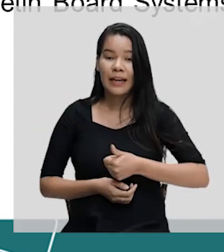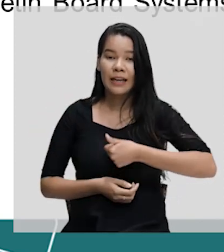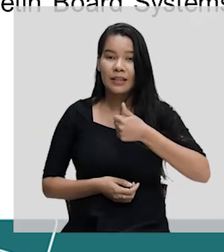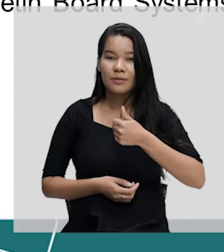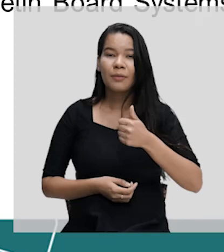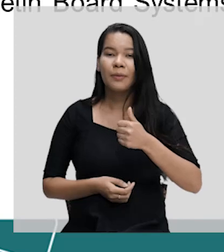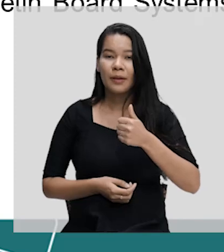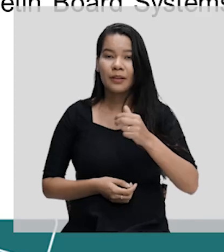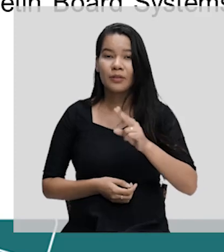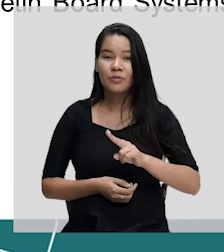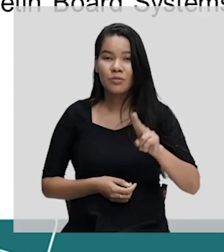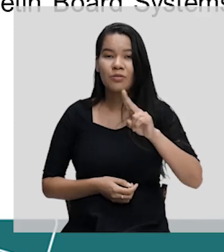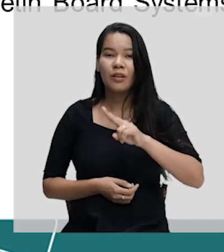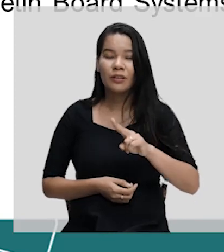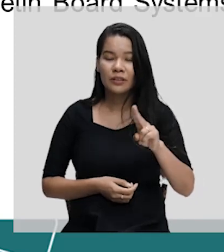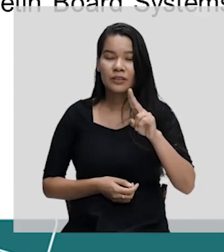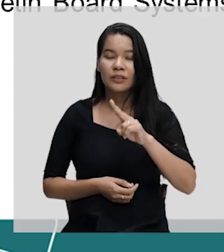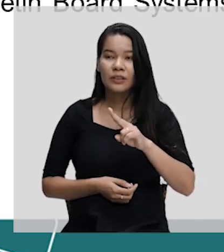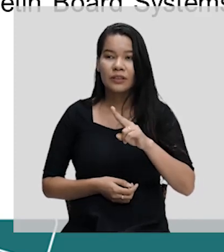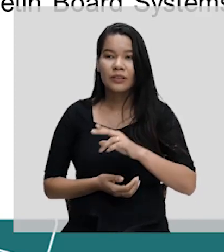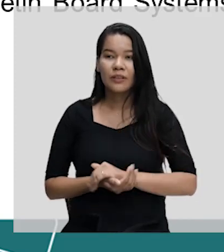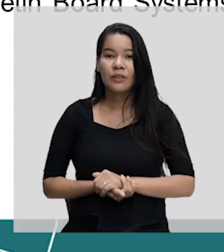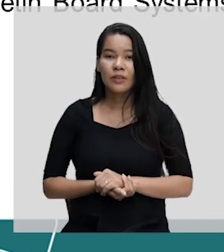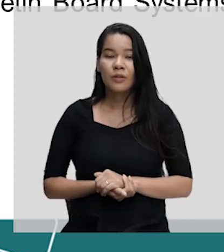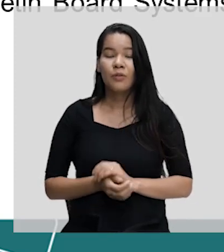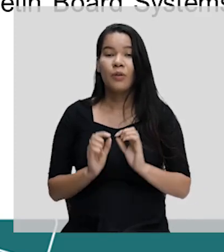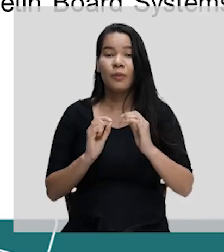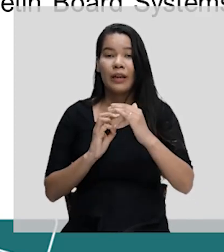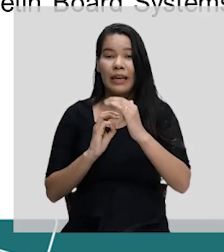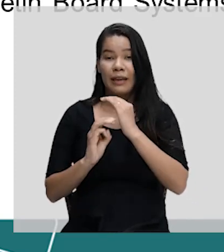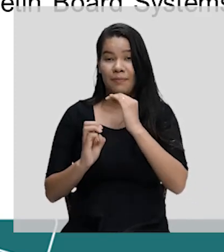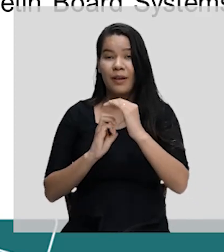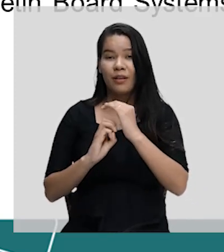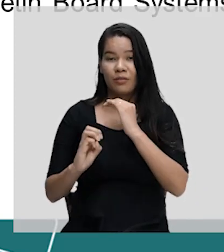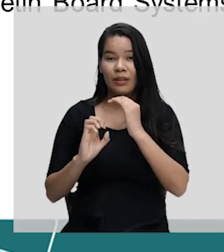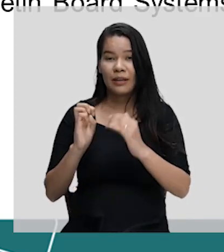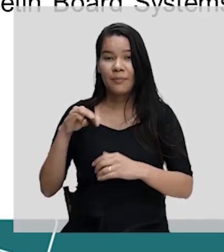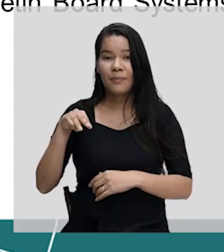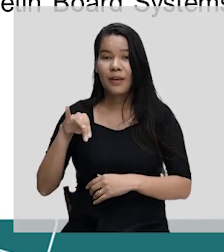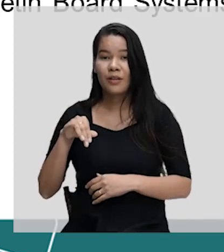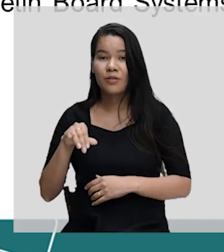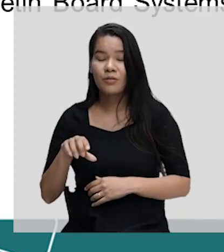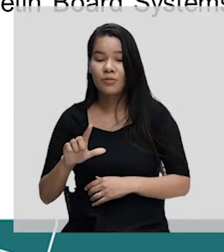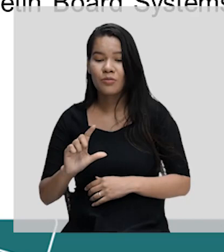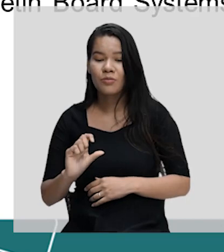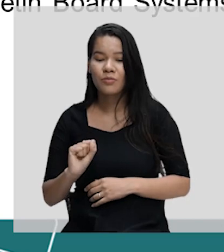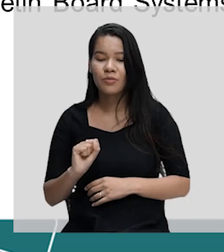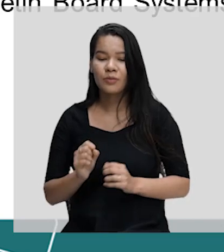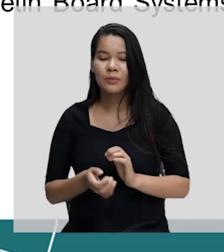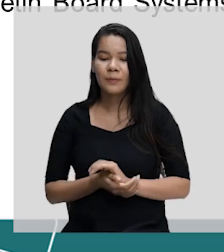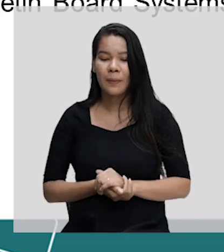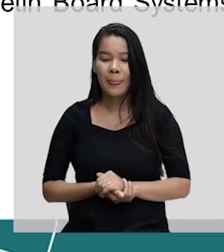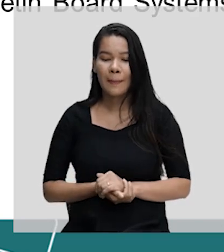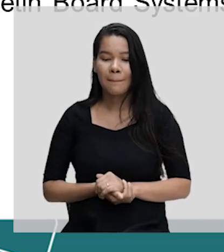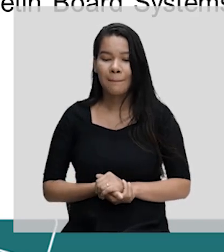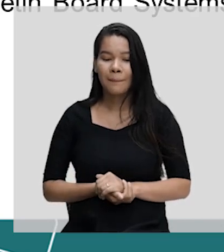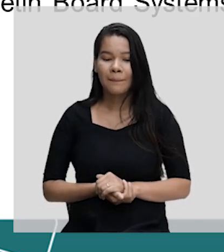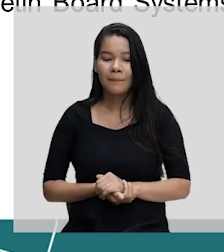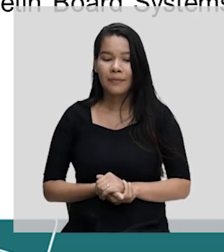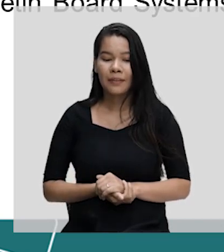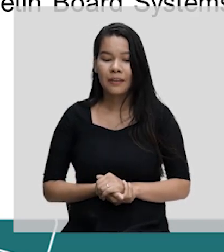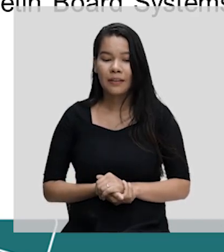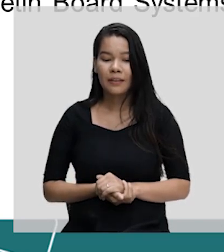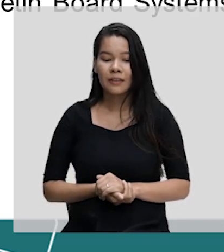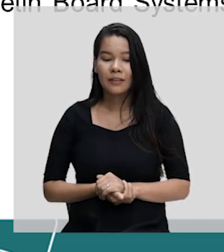herramientas creadas fueron los emails lists y Bulletin Board System,